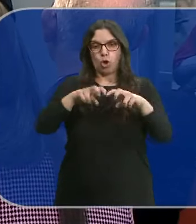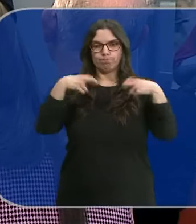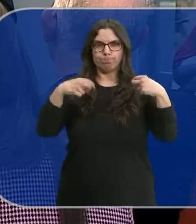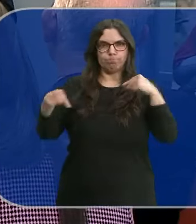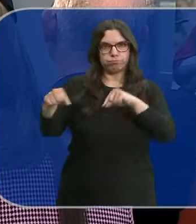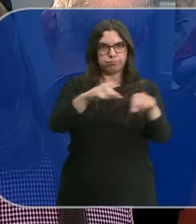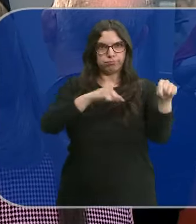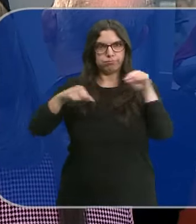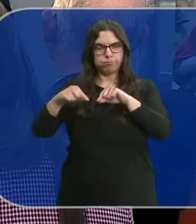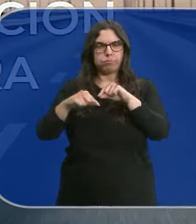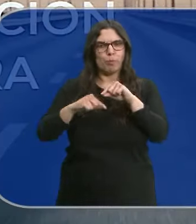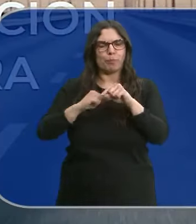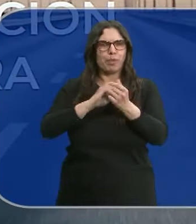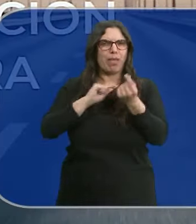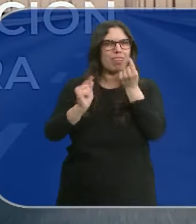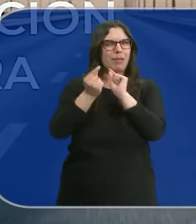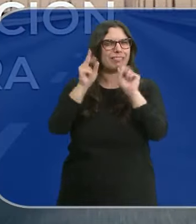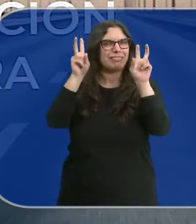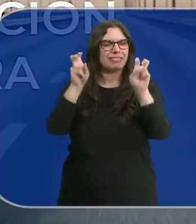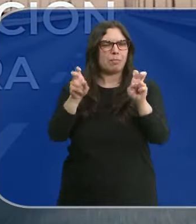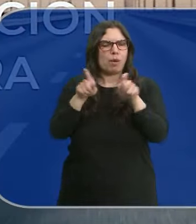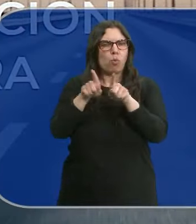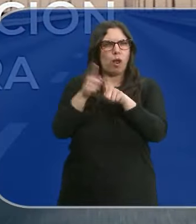debatido sobre este elevado grado de incumplimiento.